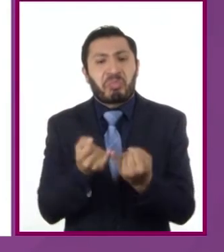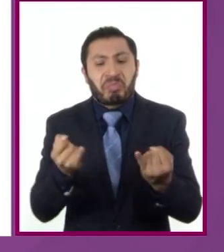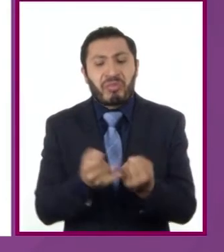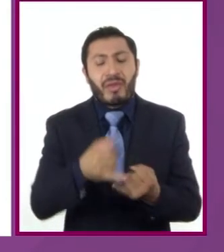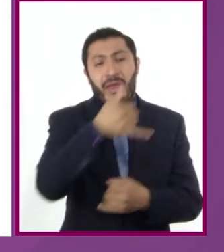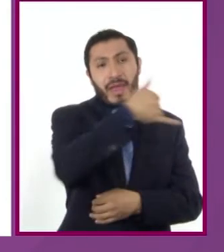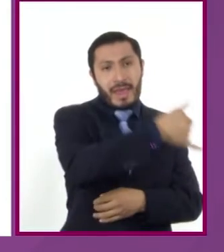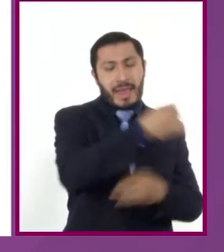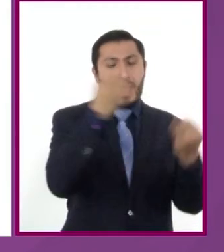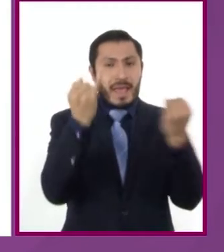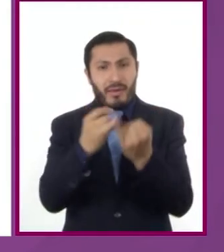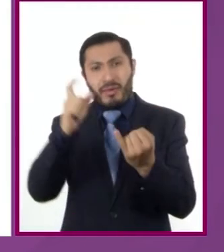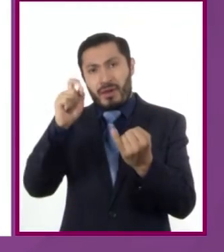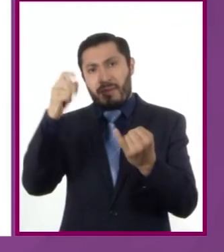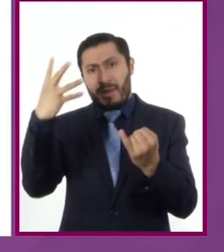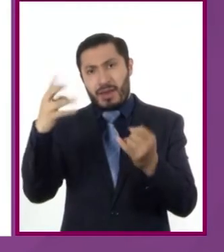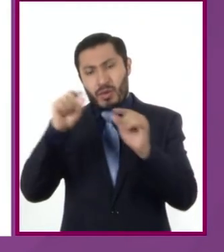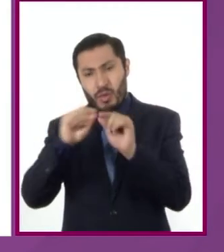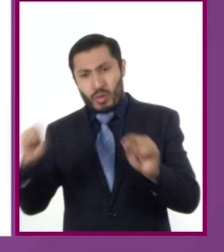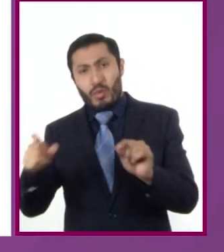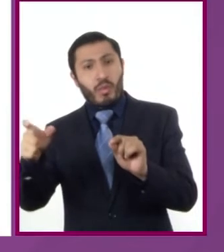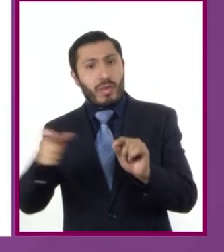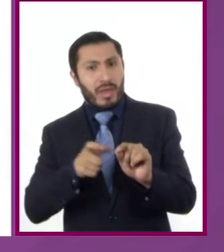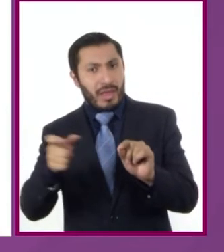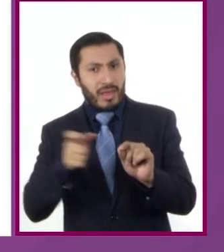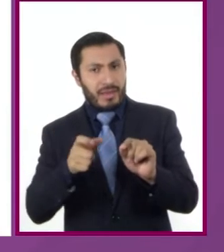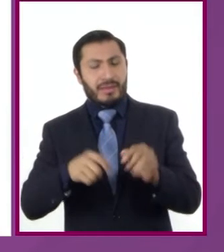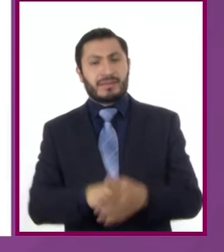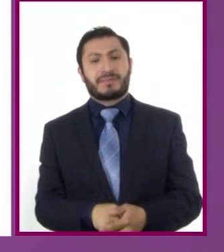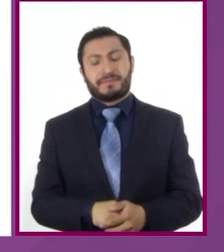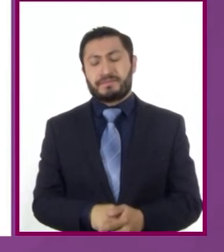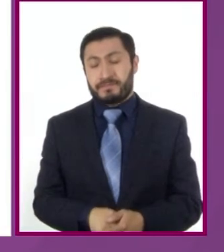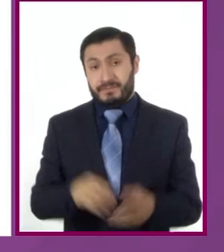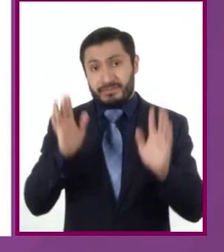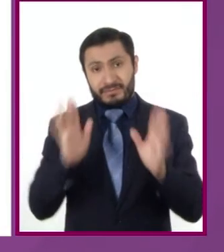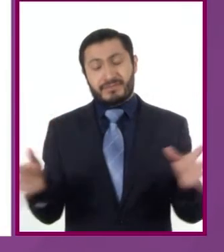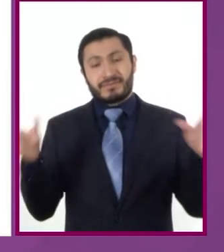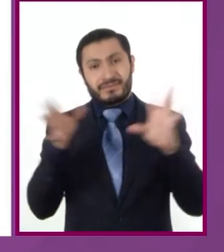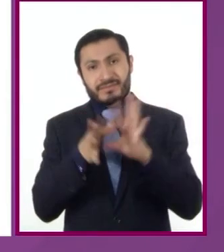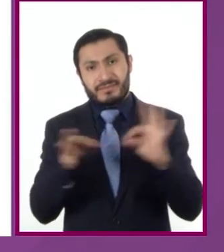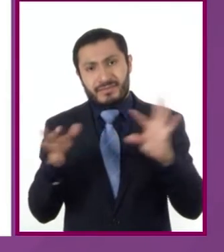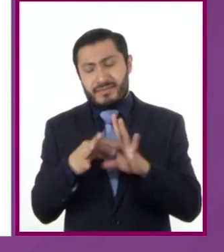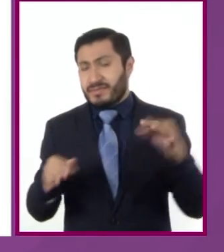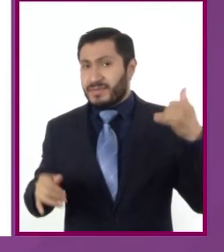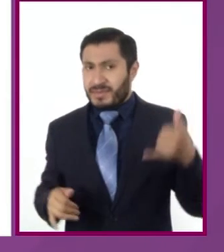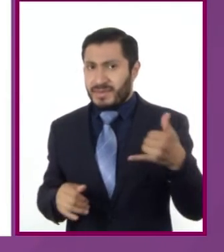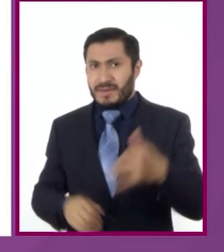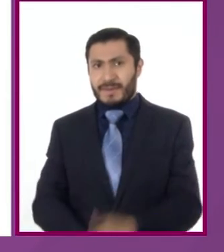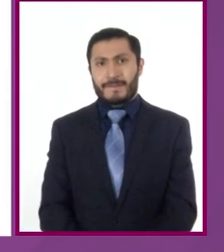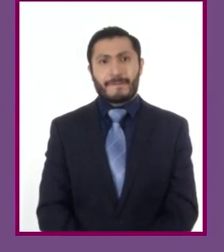a y igual a 24 entre x. Hemos despejado y.